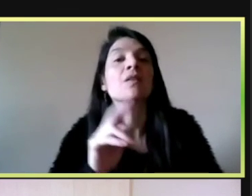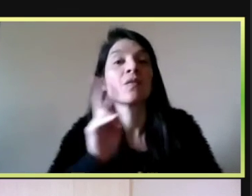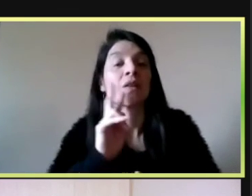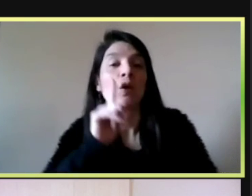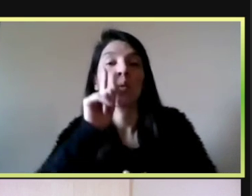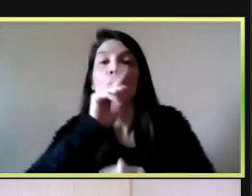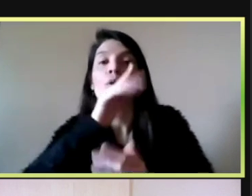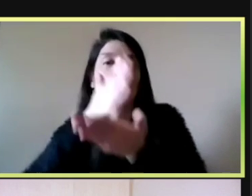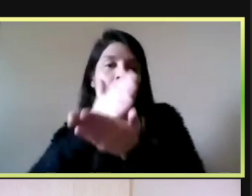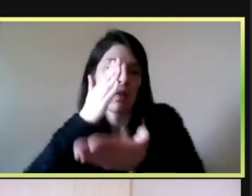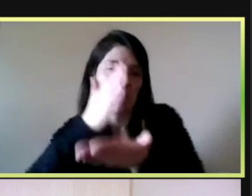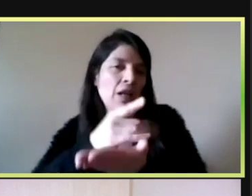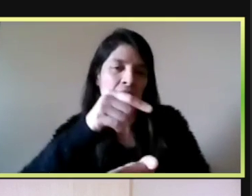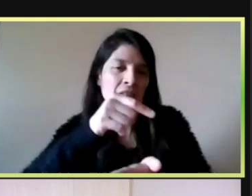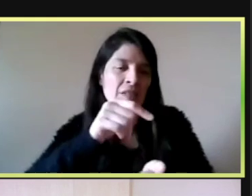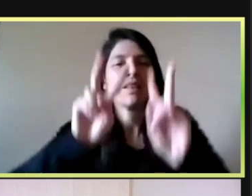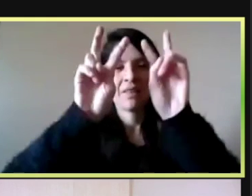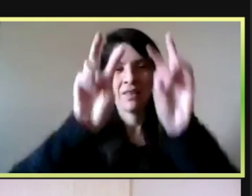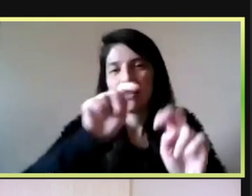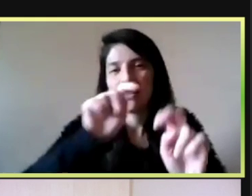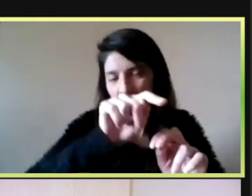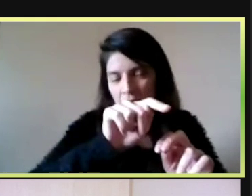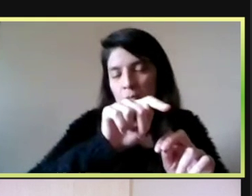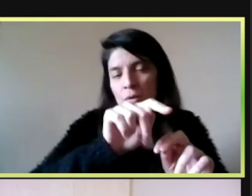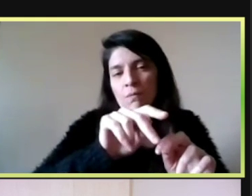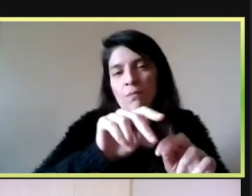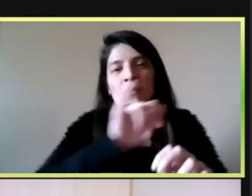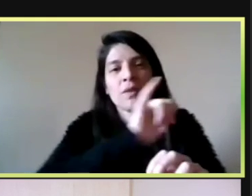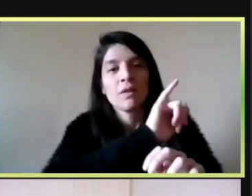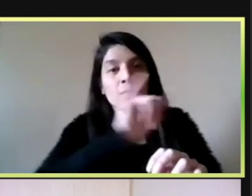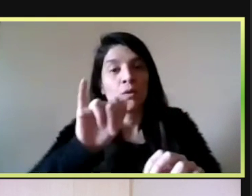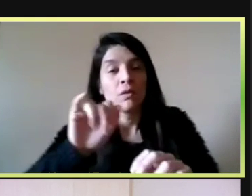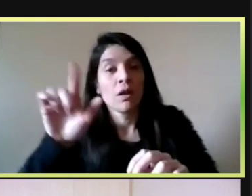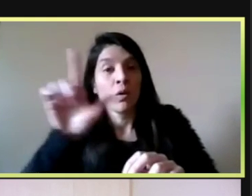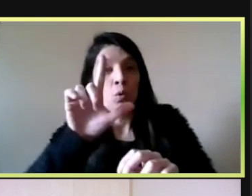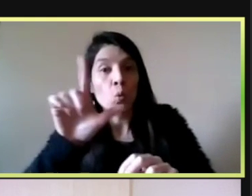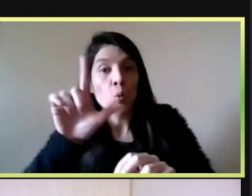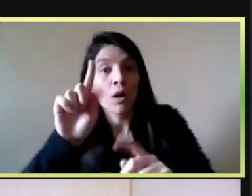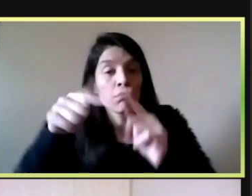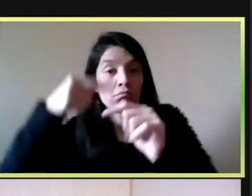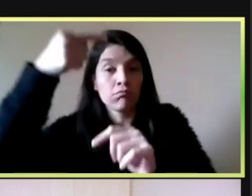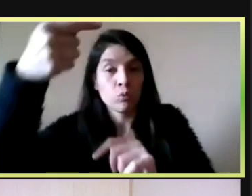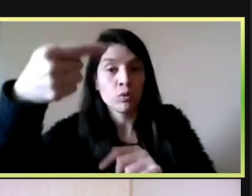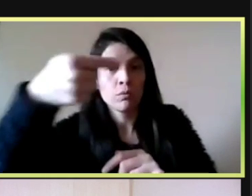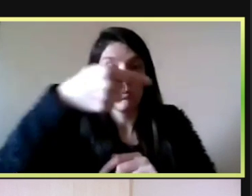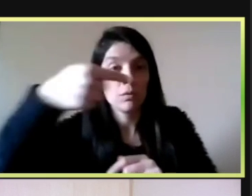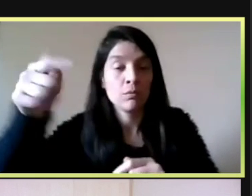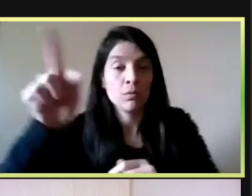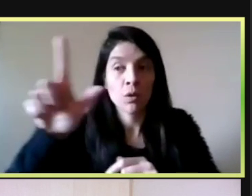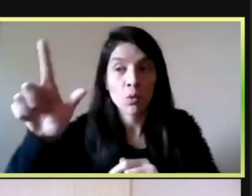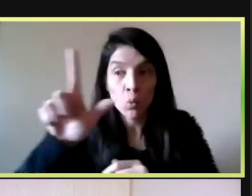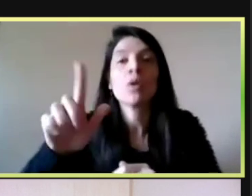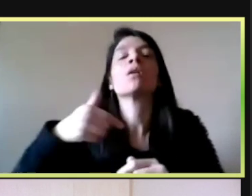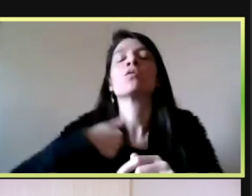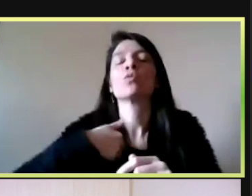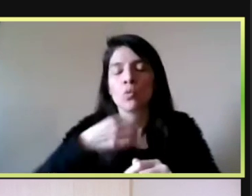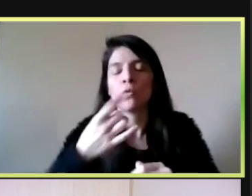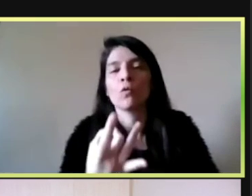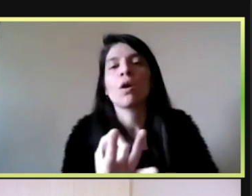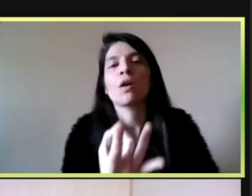materia. Luego, desde el día lunes, les voy a subir el enunciado para la actividad